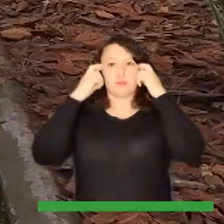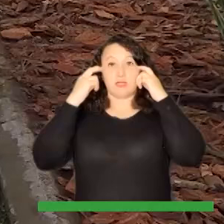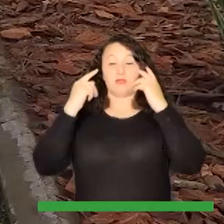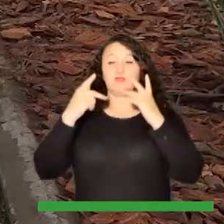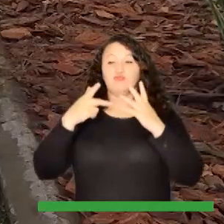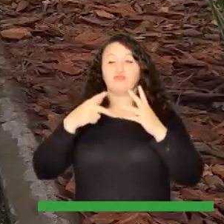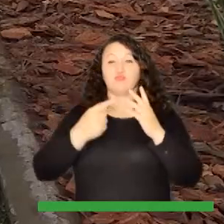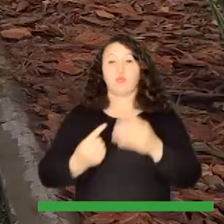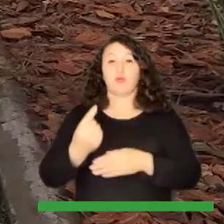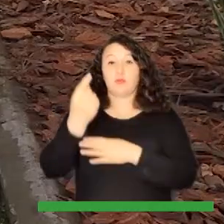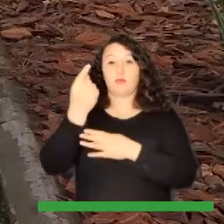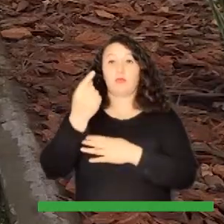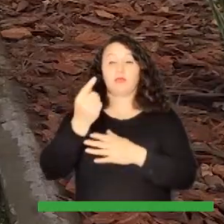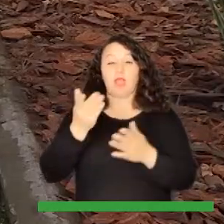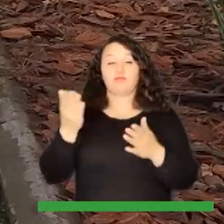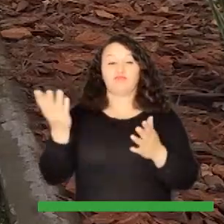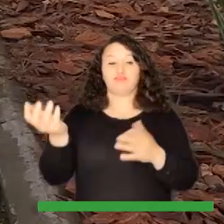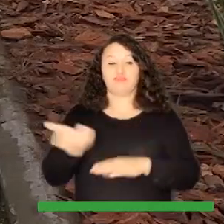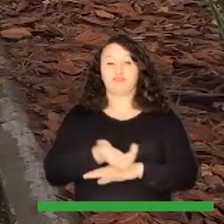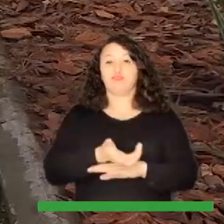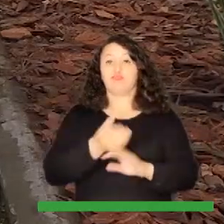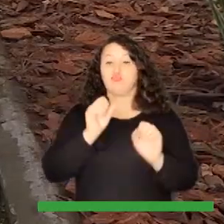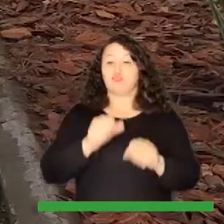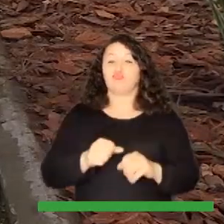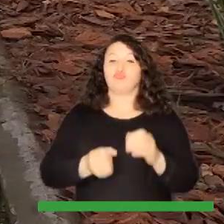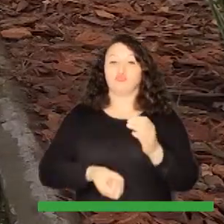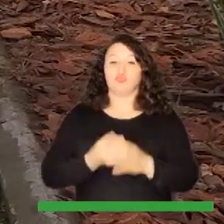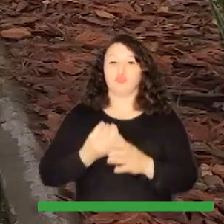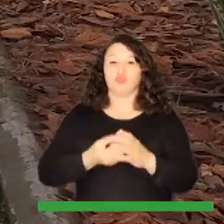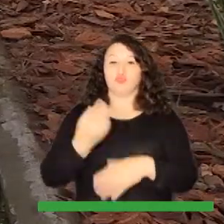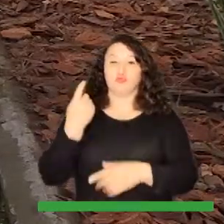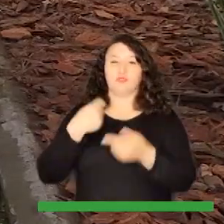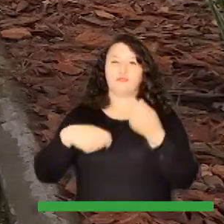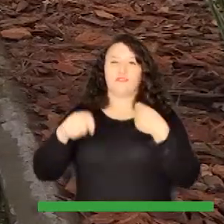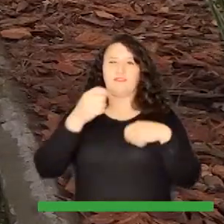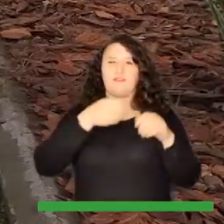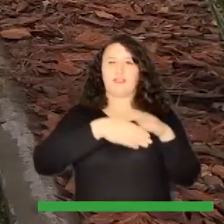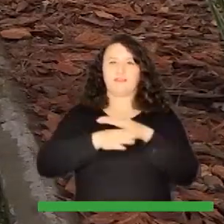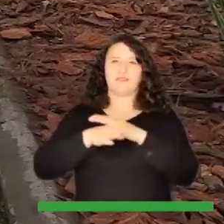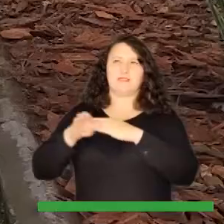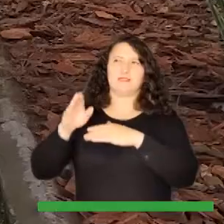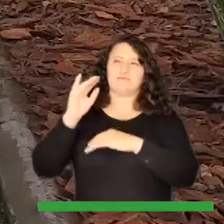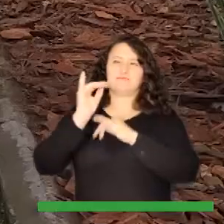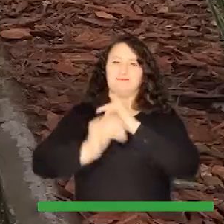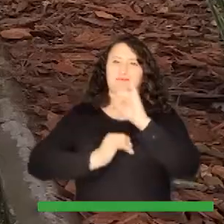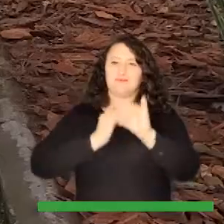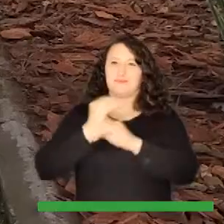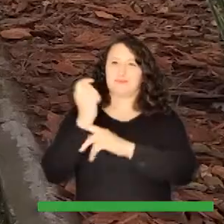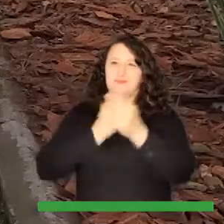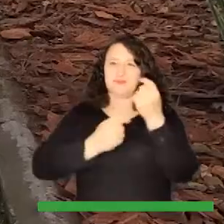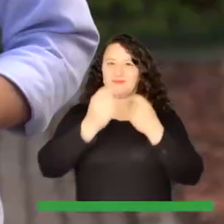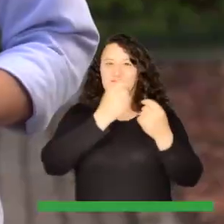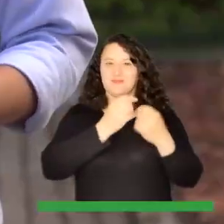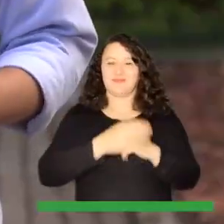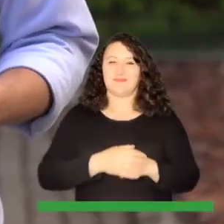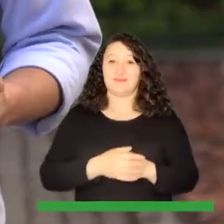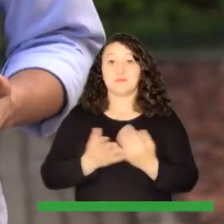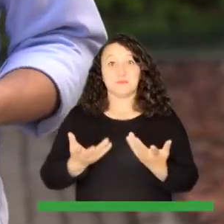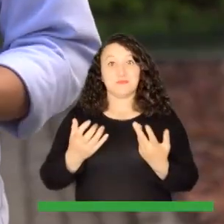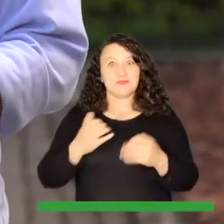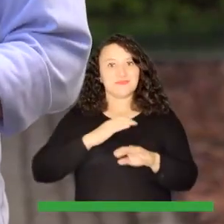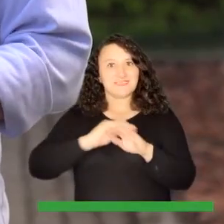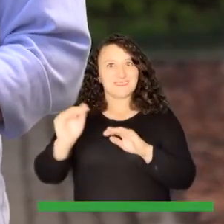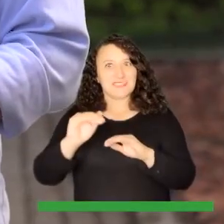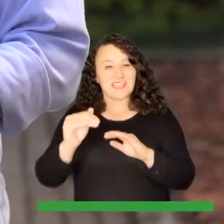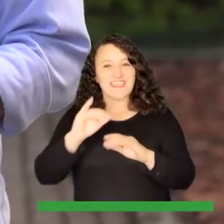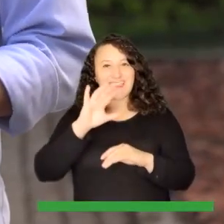de admisibilidad para que nuestros productos agropecuarios tengan cada vez más acceso a mercados internacionales. Queremos